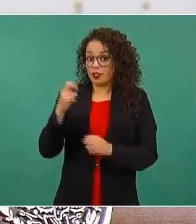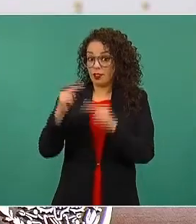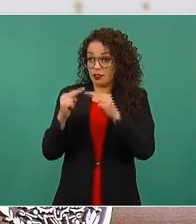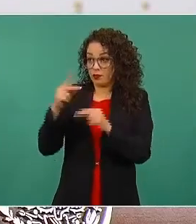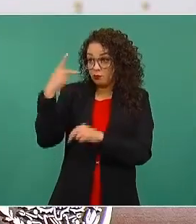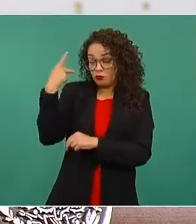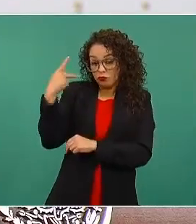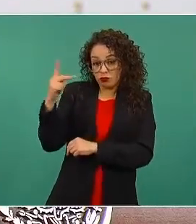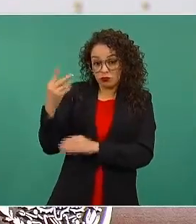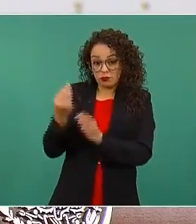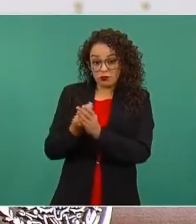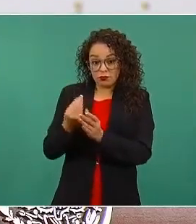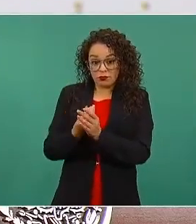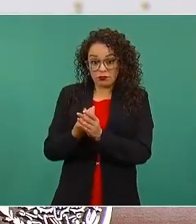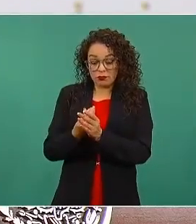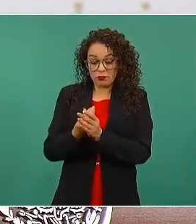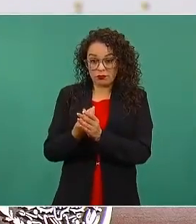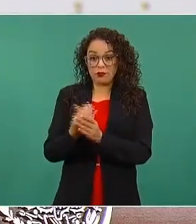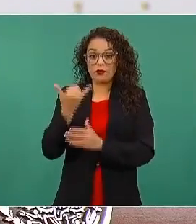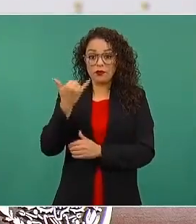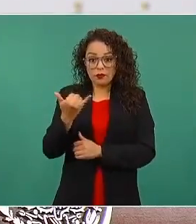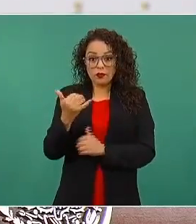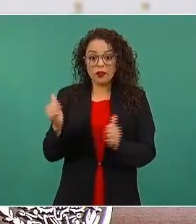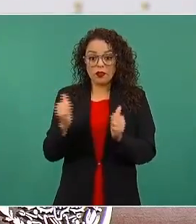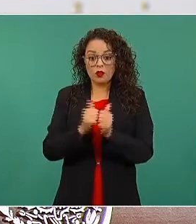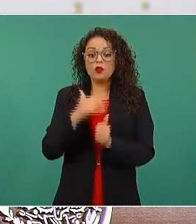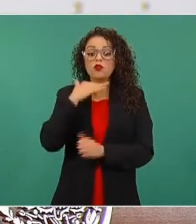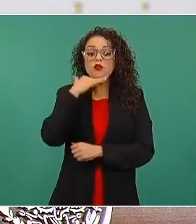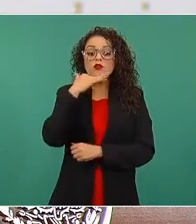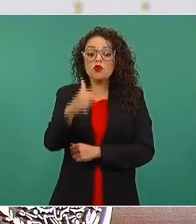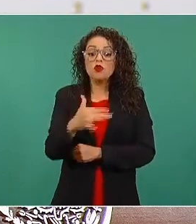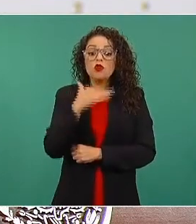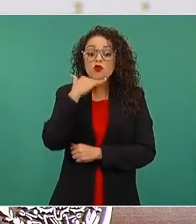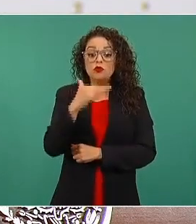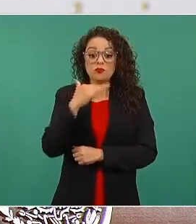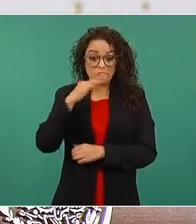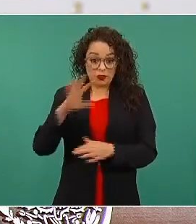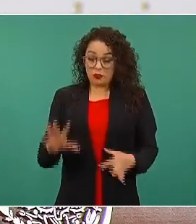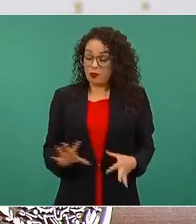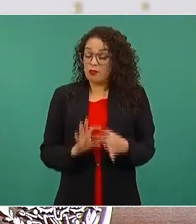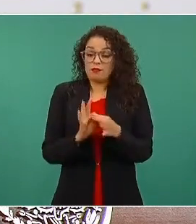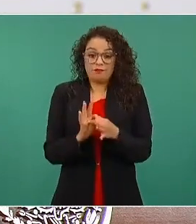Tiene que ver con la corrupción. Tiene que ver con la corrupción. Sí.